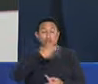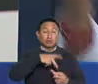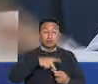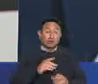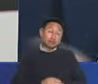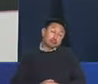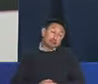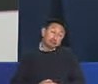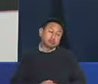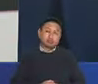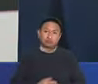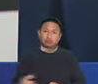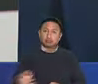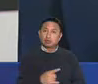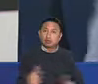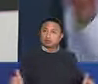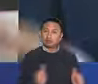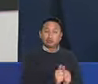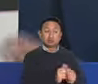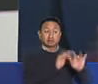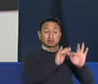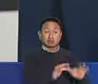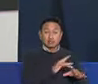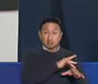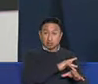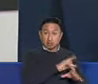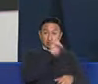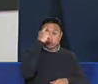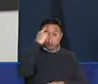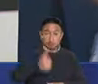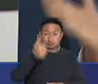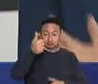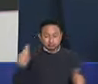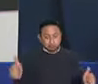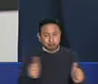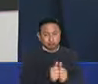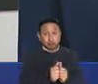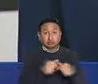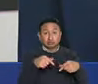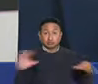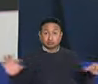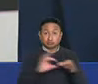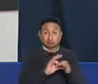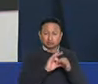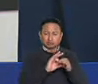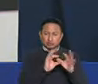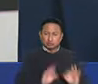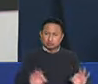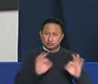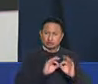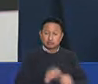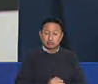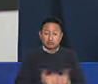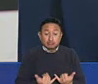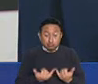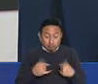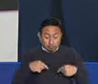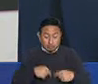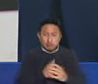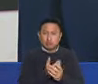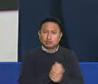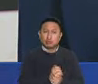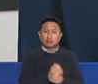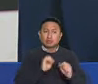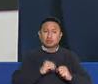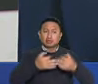prefecturas, sin la Secretaría Nacional de Riesgos, sin el Gobierno Nacional. Es fundamental sentarnos y también yo quiero aprovechar este espacio